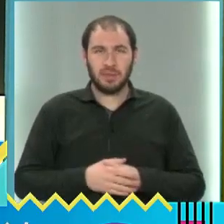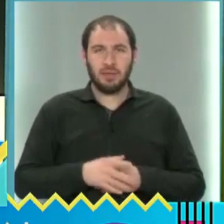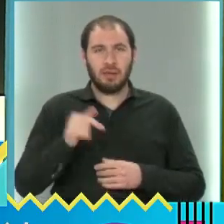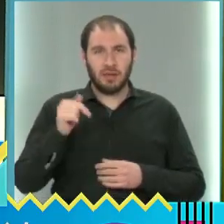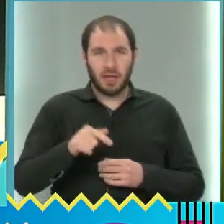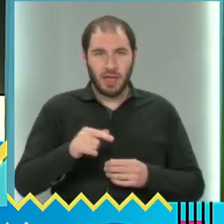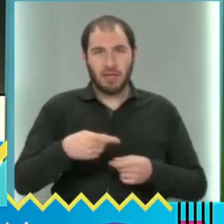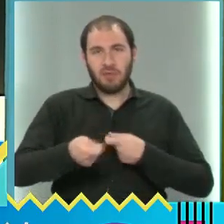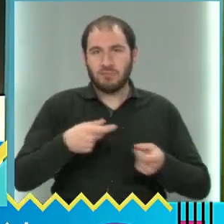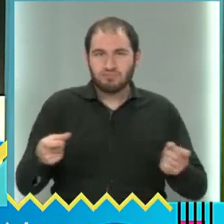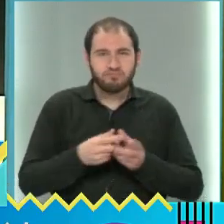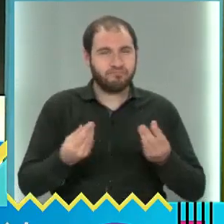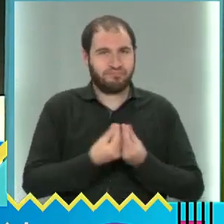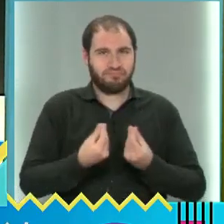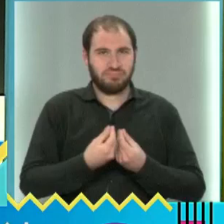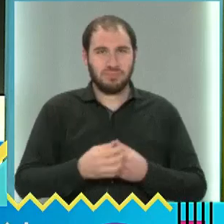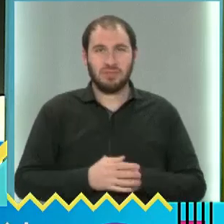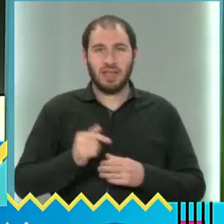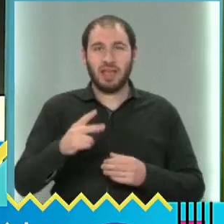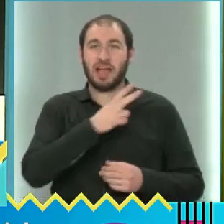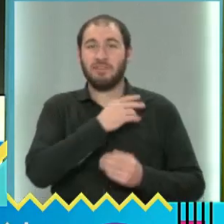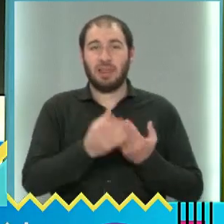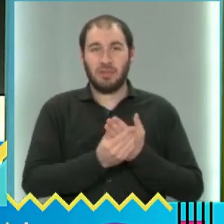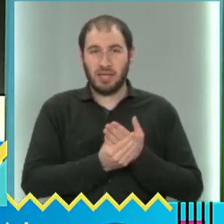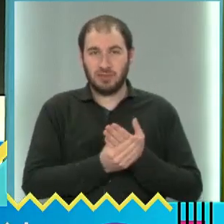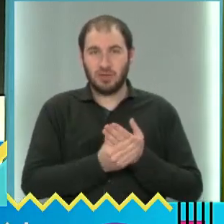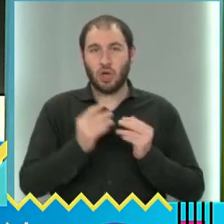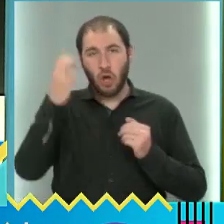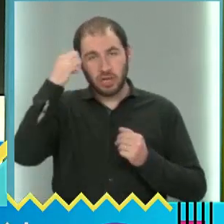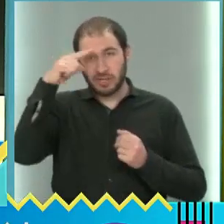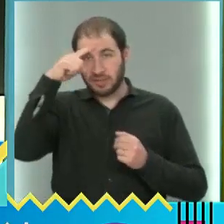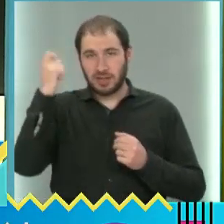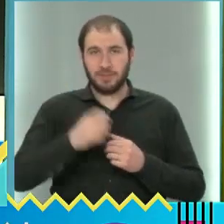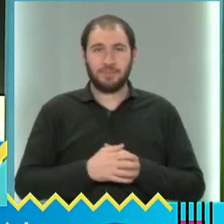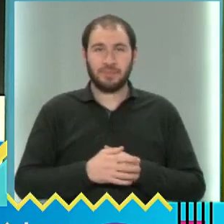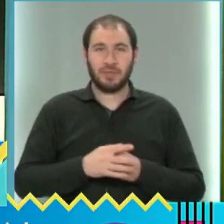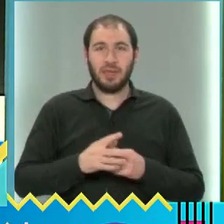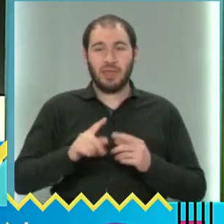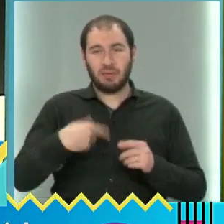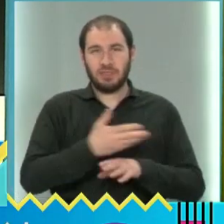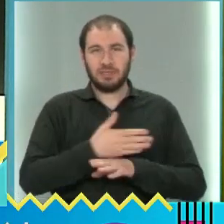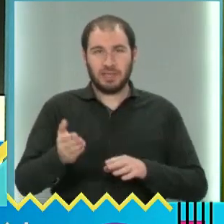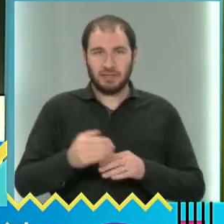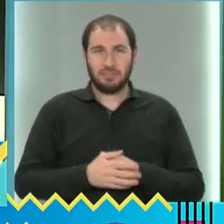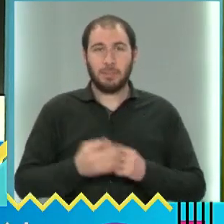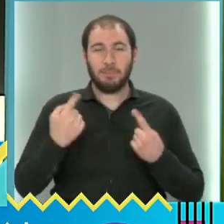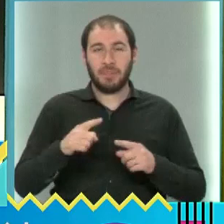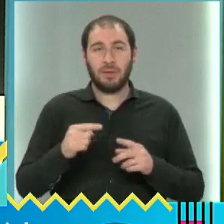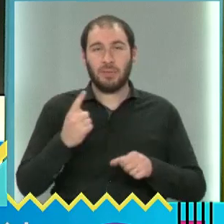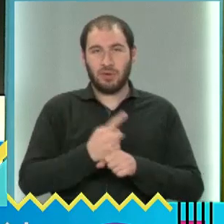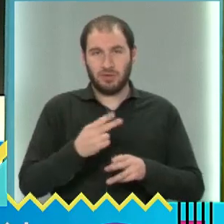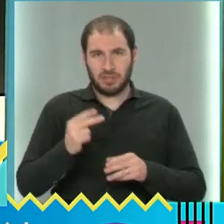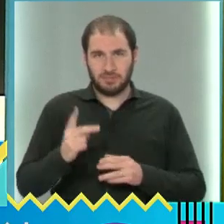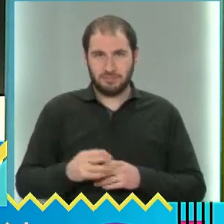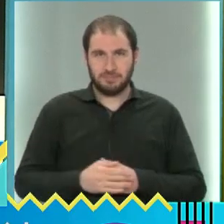considerable cantidad de pymes, también con números que ha dado el jefe de gabinete en el Congreso Nacional? Retomamos enseguida este tema, por supuesto, pero primero hacemos una